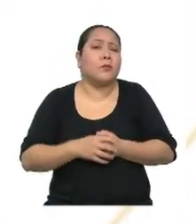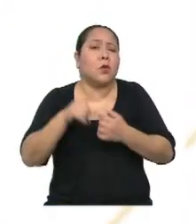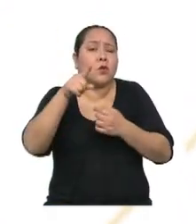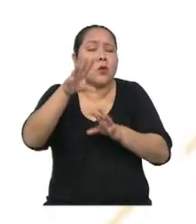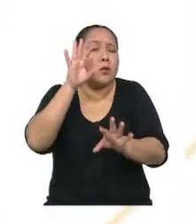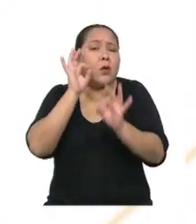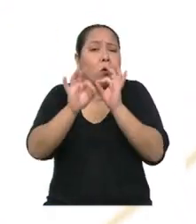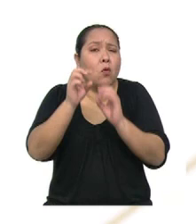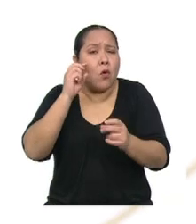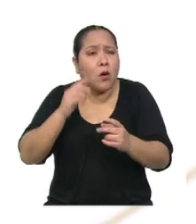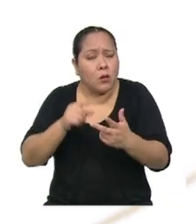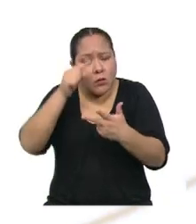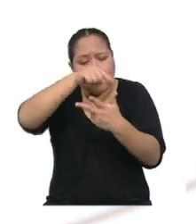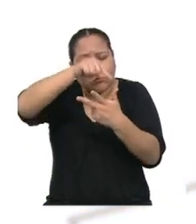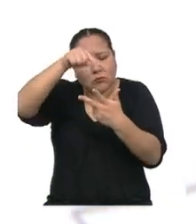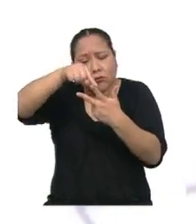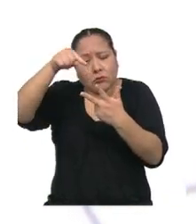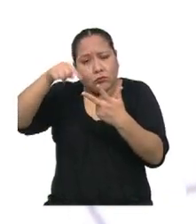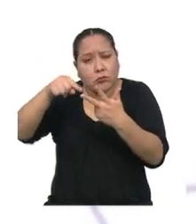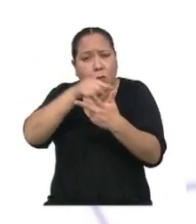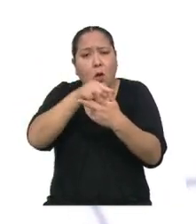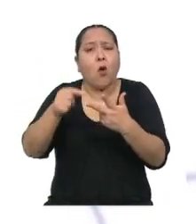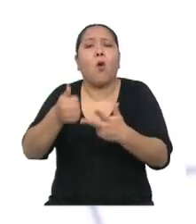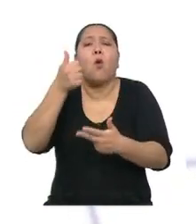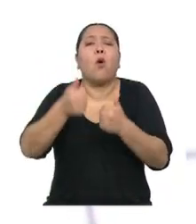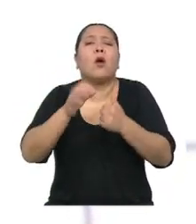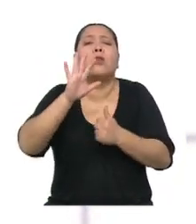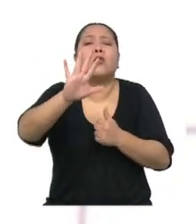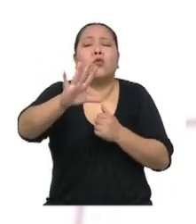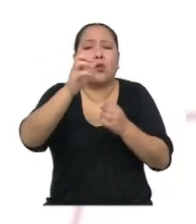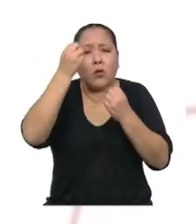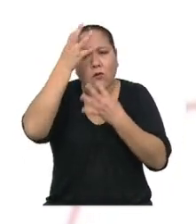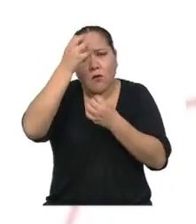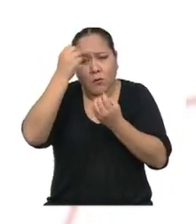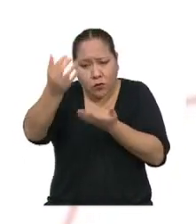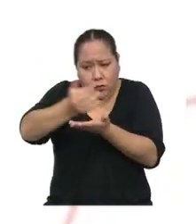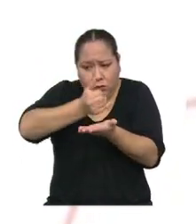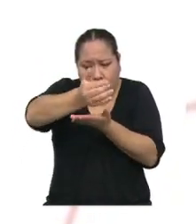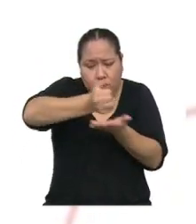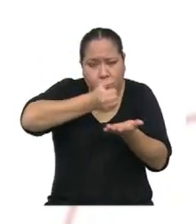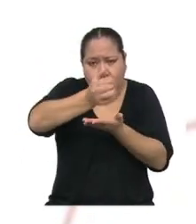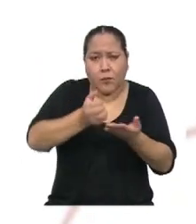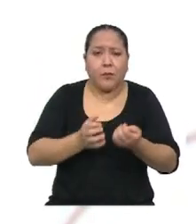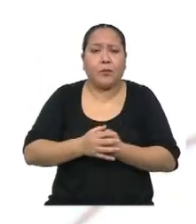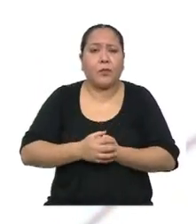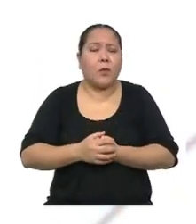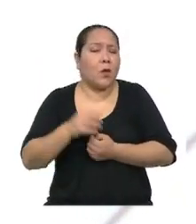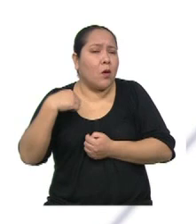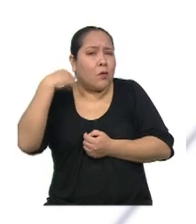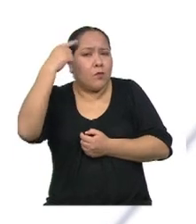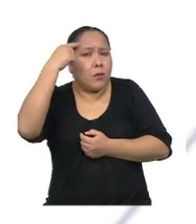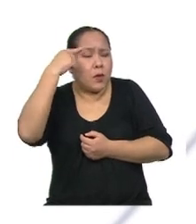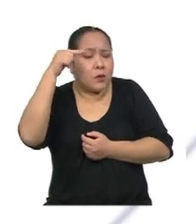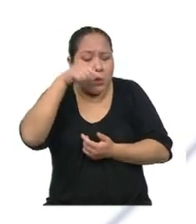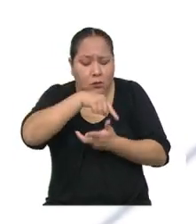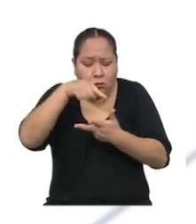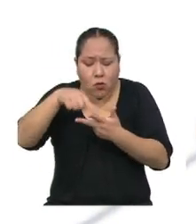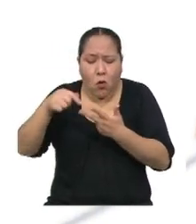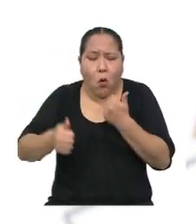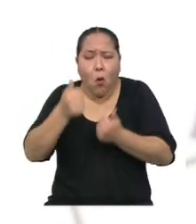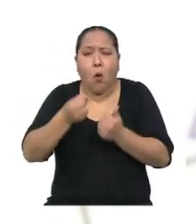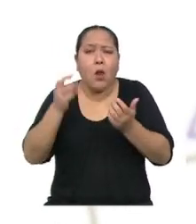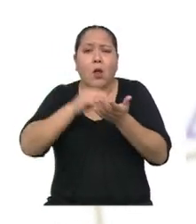Hallen las medidas de tendencia central para sus datos recolectados. Consideren la más representativa